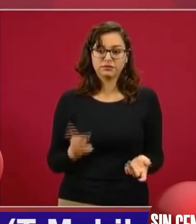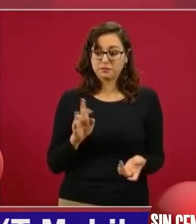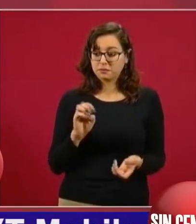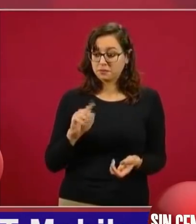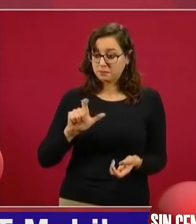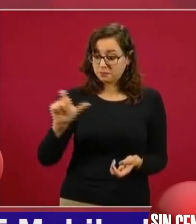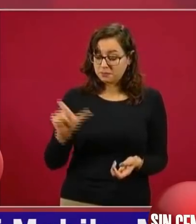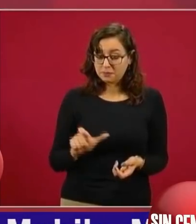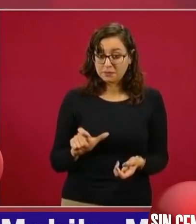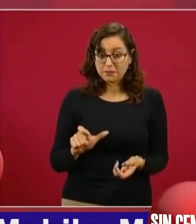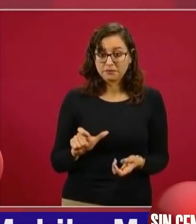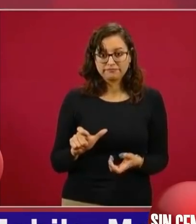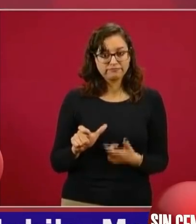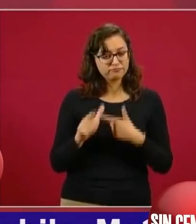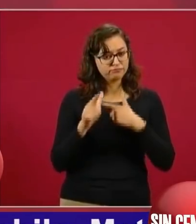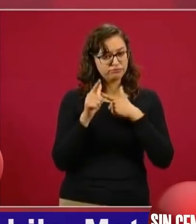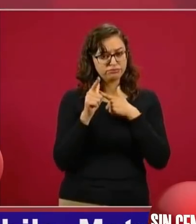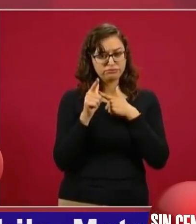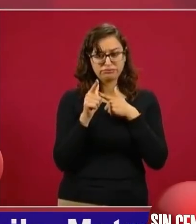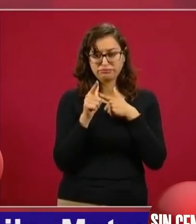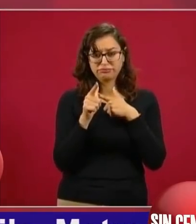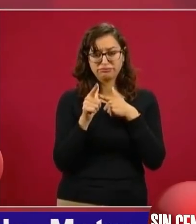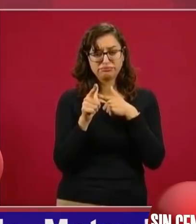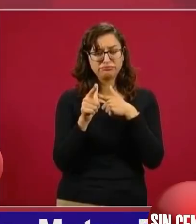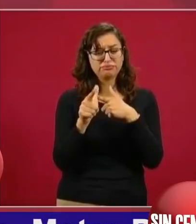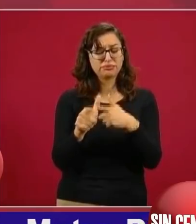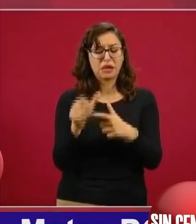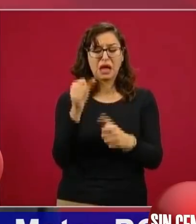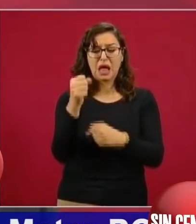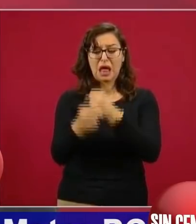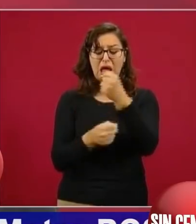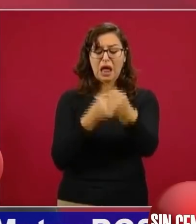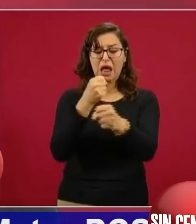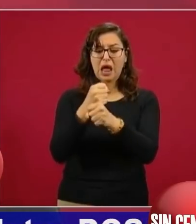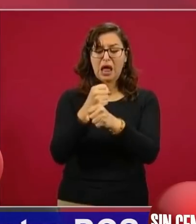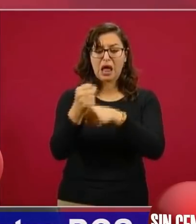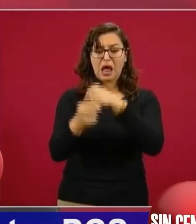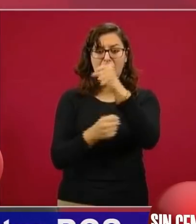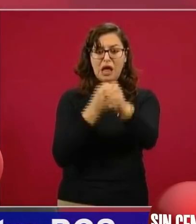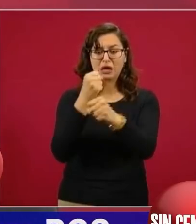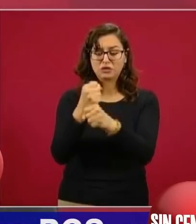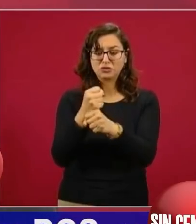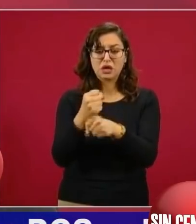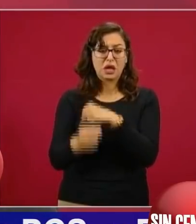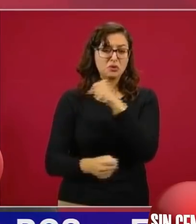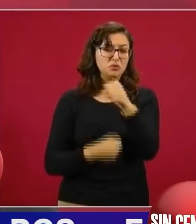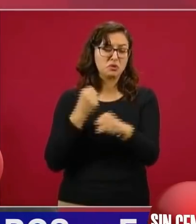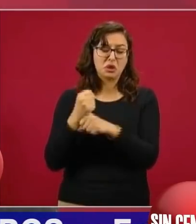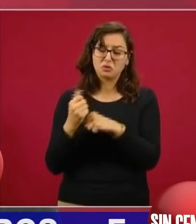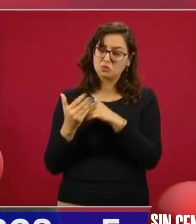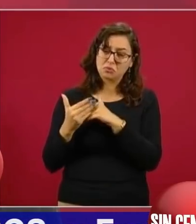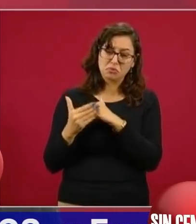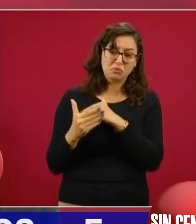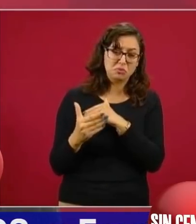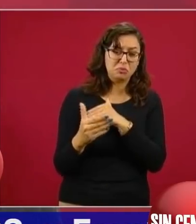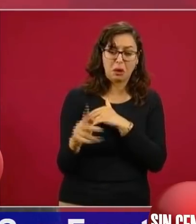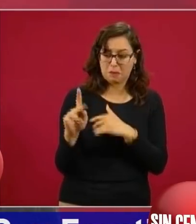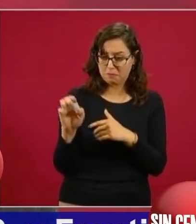Pemex mantuvo durante muchos años al país.